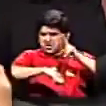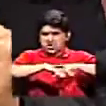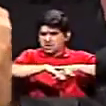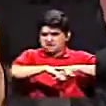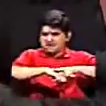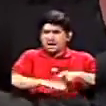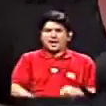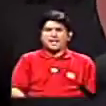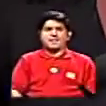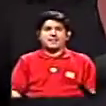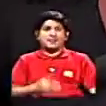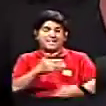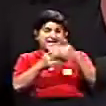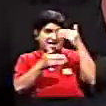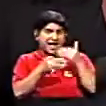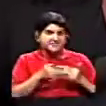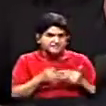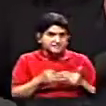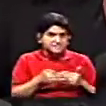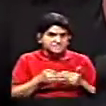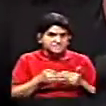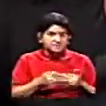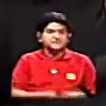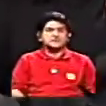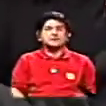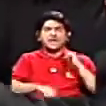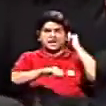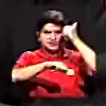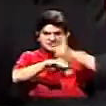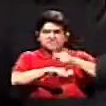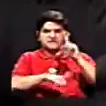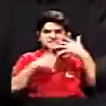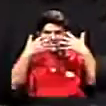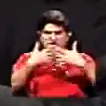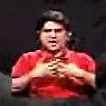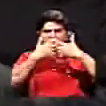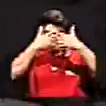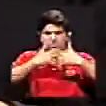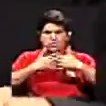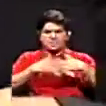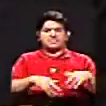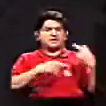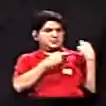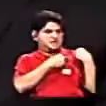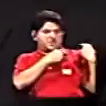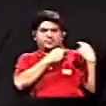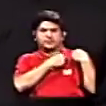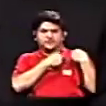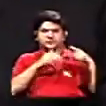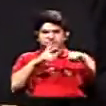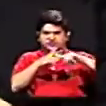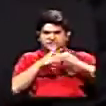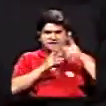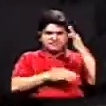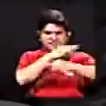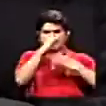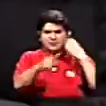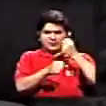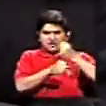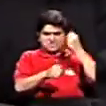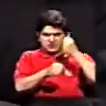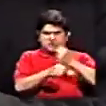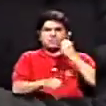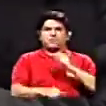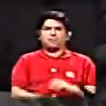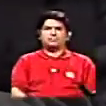rutinaria, antes de asignarle a una empresa encargada del mantenimiento de ese tipo de obras